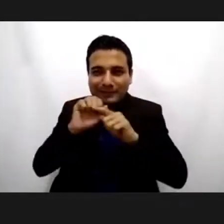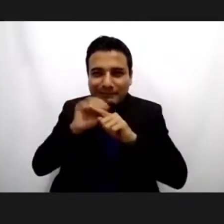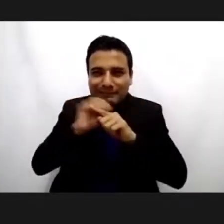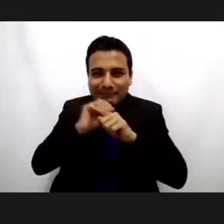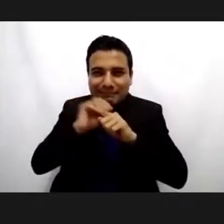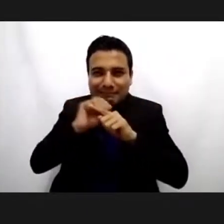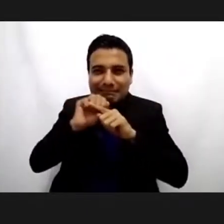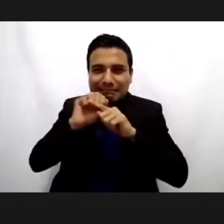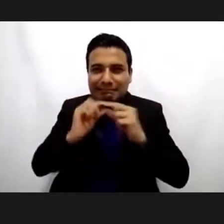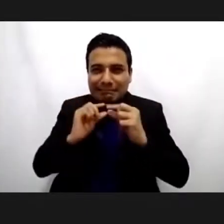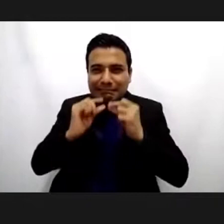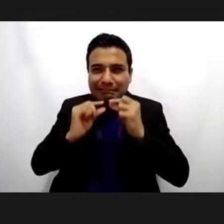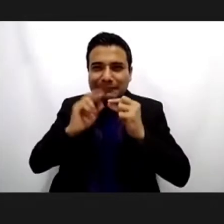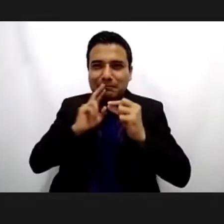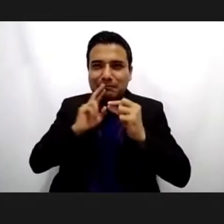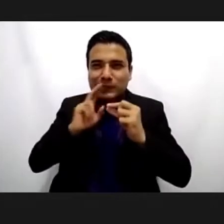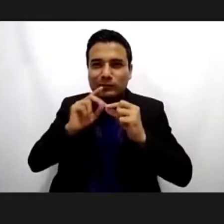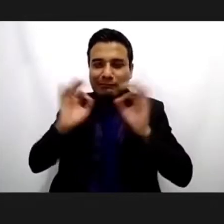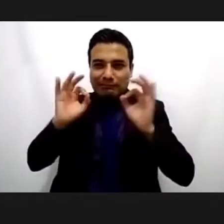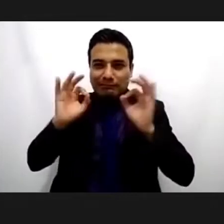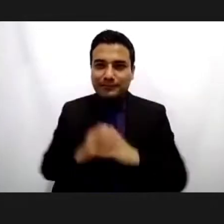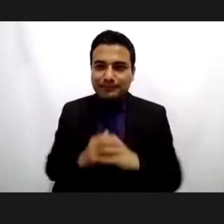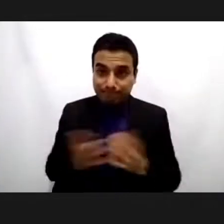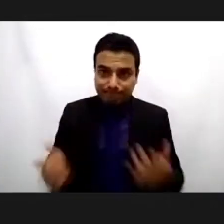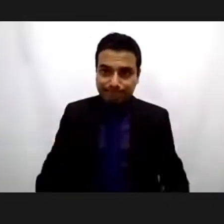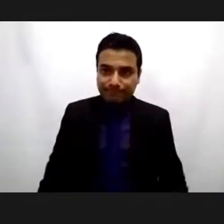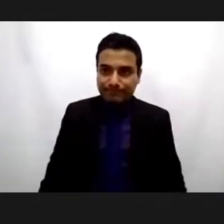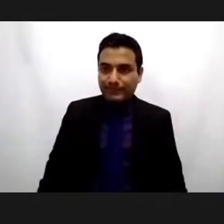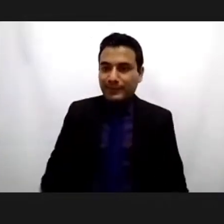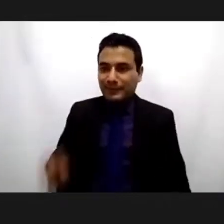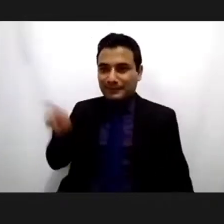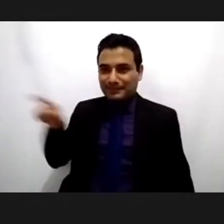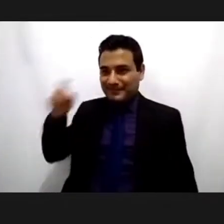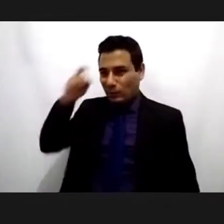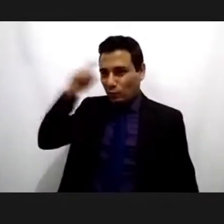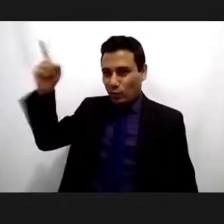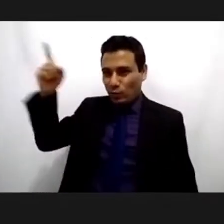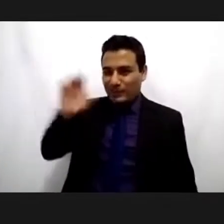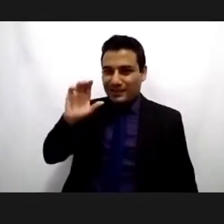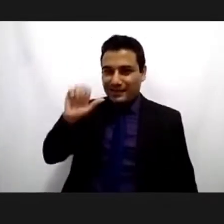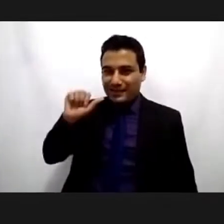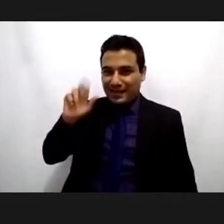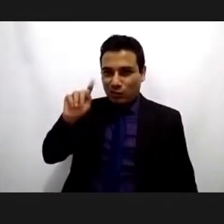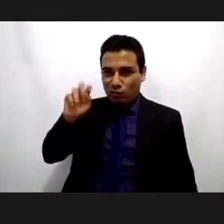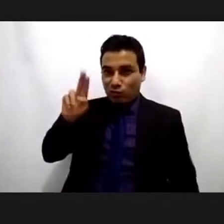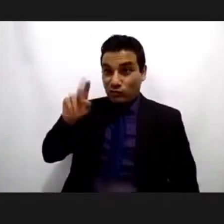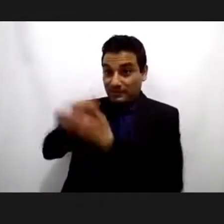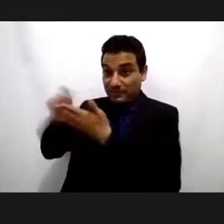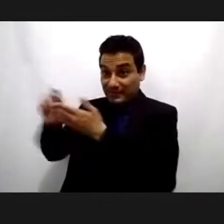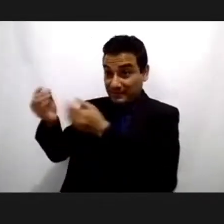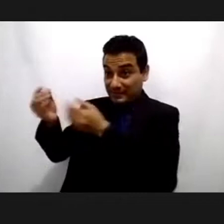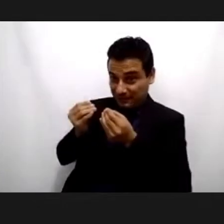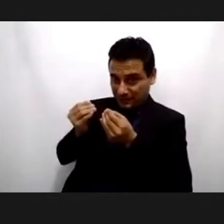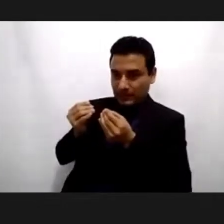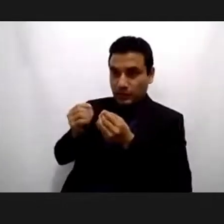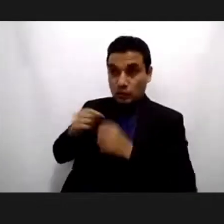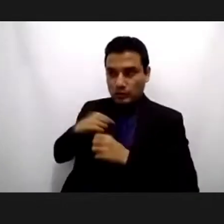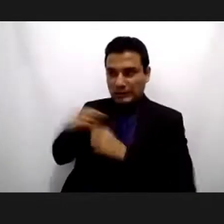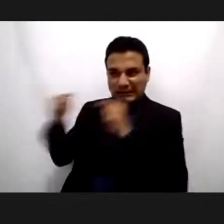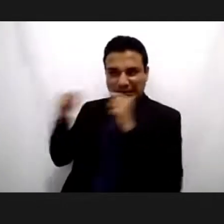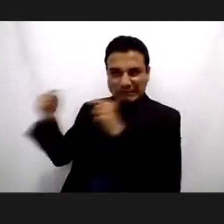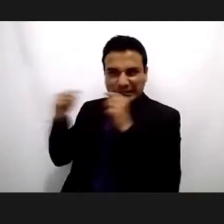como director a resolver lo que me planteó Cartoon, el autor. Me peleo con él y trato de que